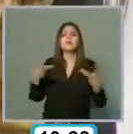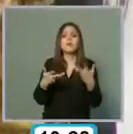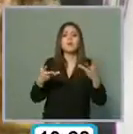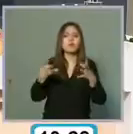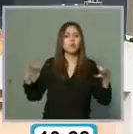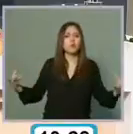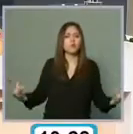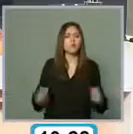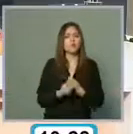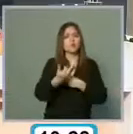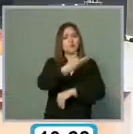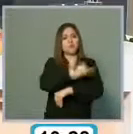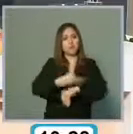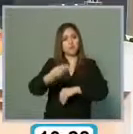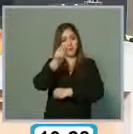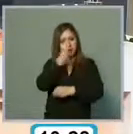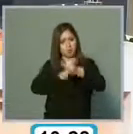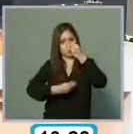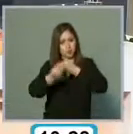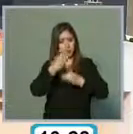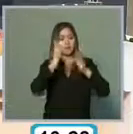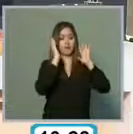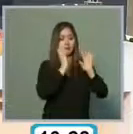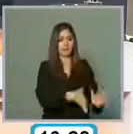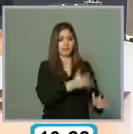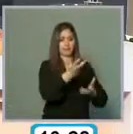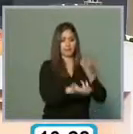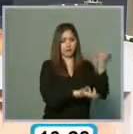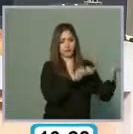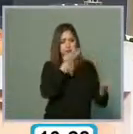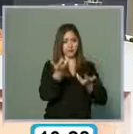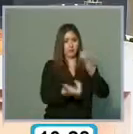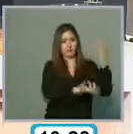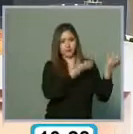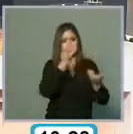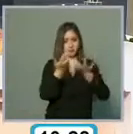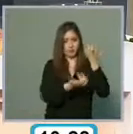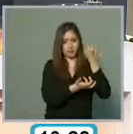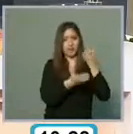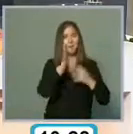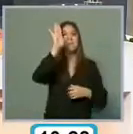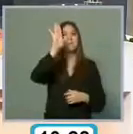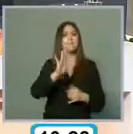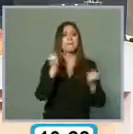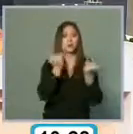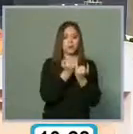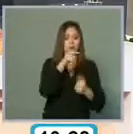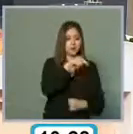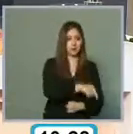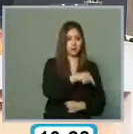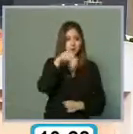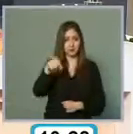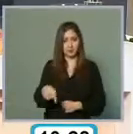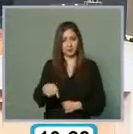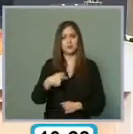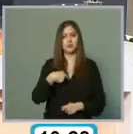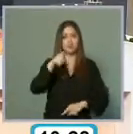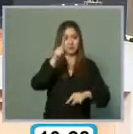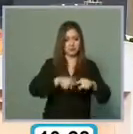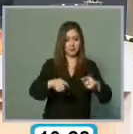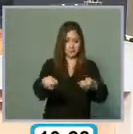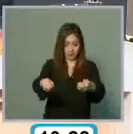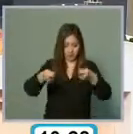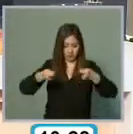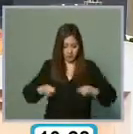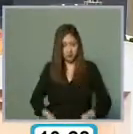¿Ok? Vamos a dejar que esto se cocine y nos va a quedar una especie de mezcla como de aquel lado, Andrés, exactamente. acá. Me voy para acá abajo, exactamente.